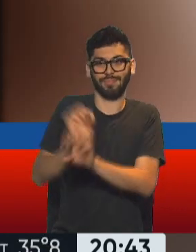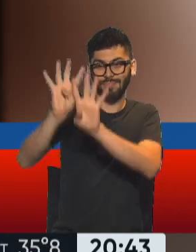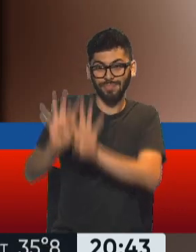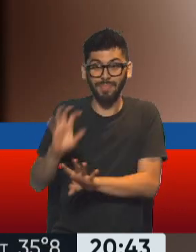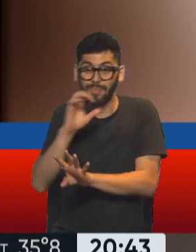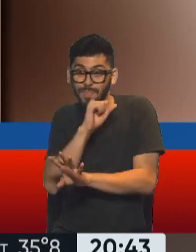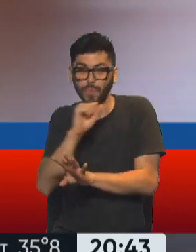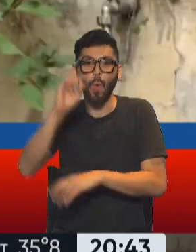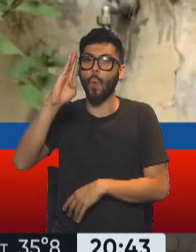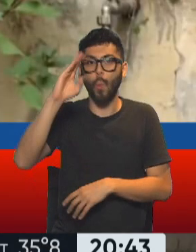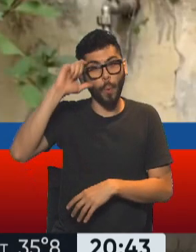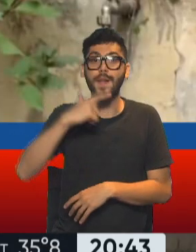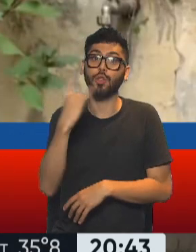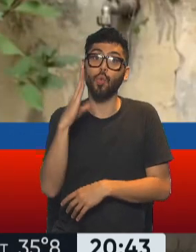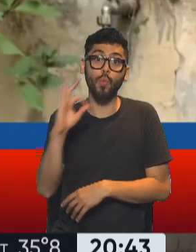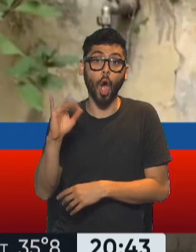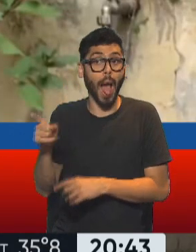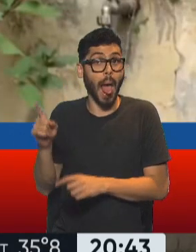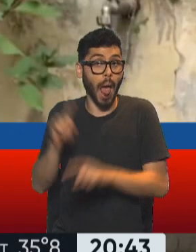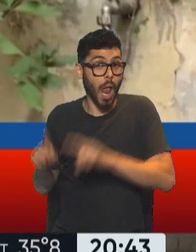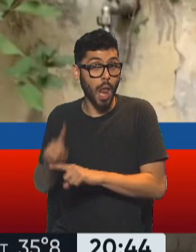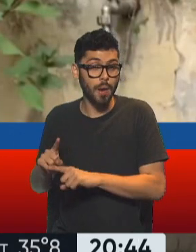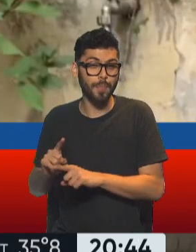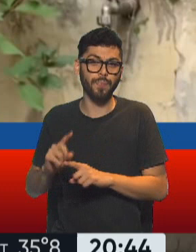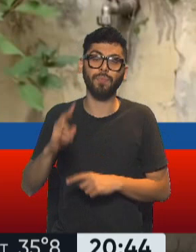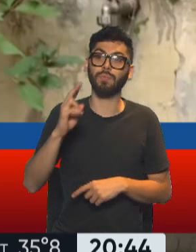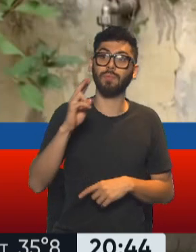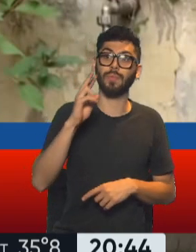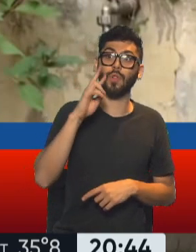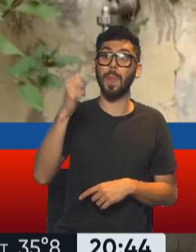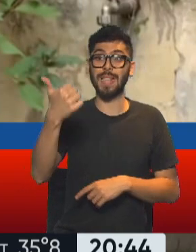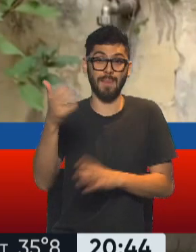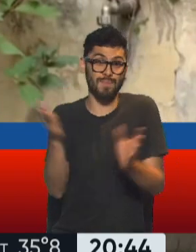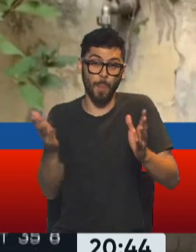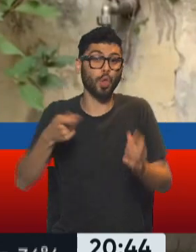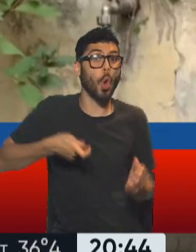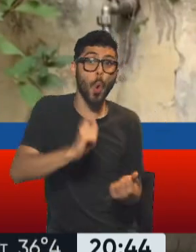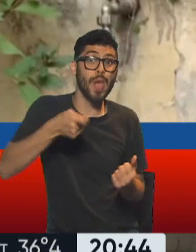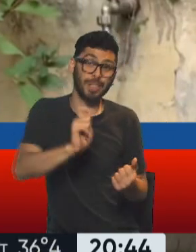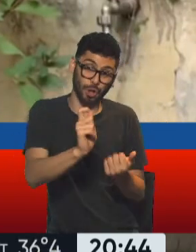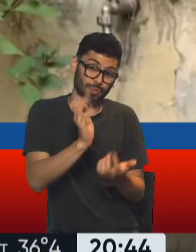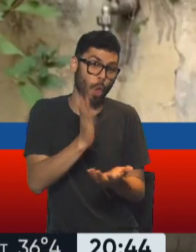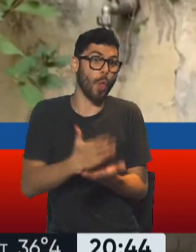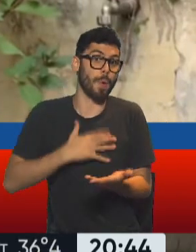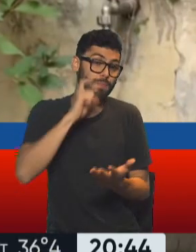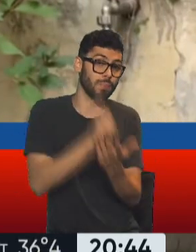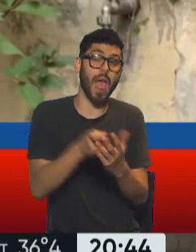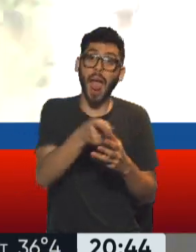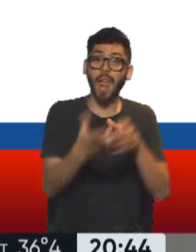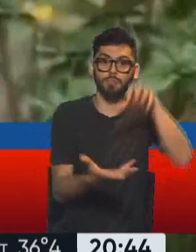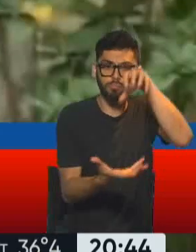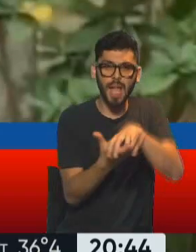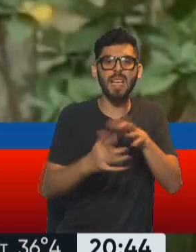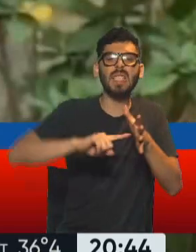el vesubio 2006 cuando tomaban fuerza a los juicios de lesa humanidad victoria villarruel creó el centro de estudios legales